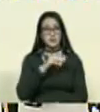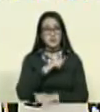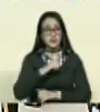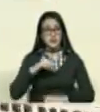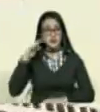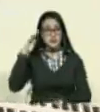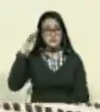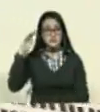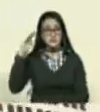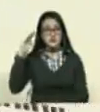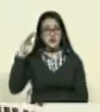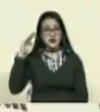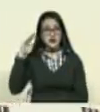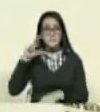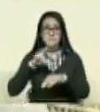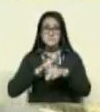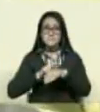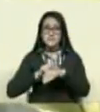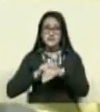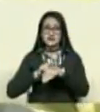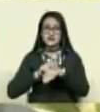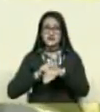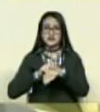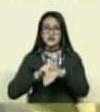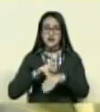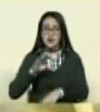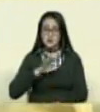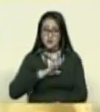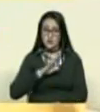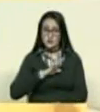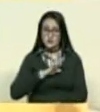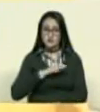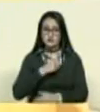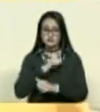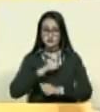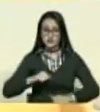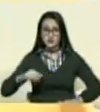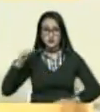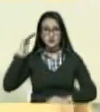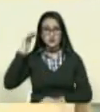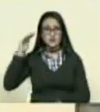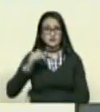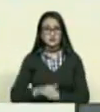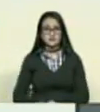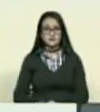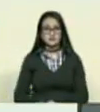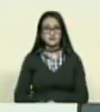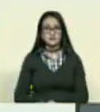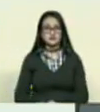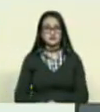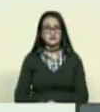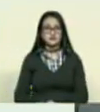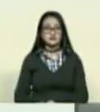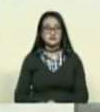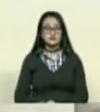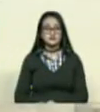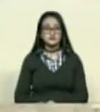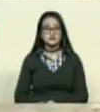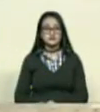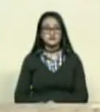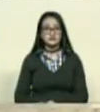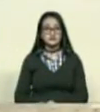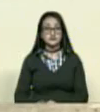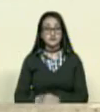de Medicina de la Fuerza Armada Nacional Bolivariana. Una universidad que forma parte del sistema